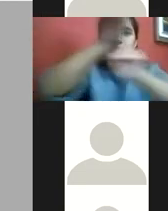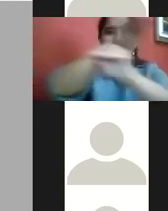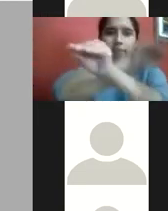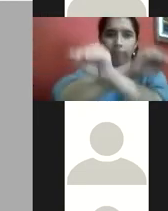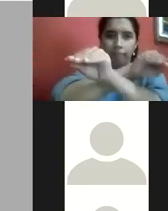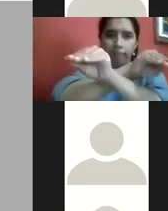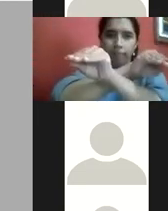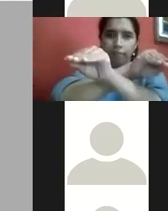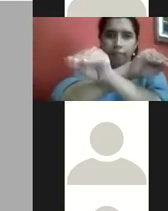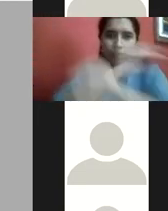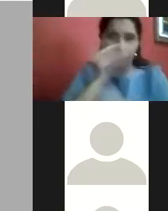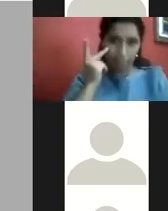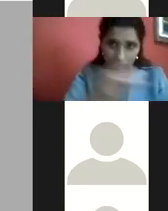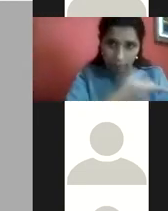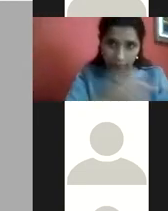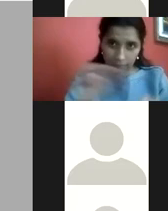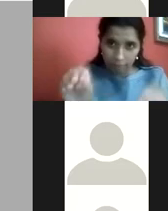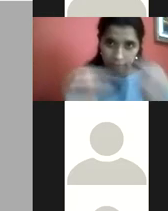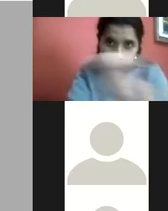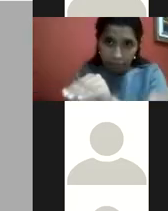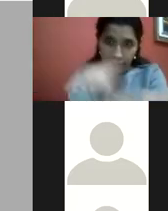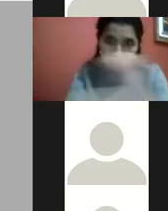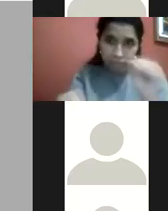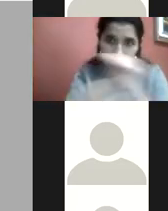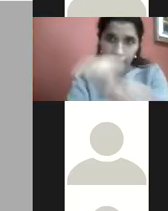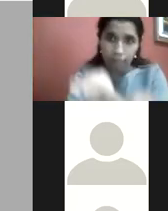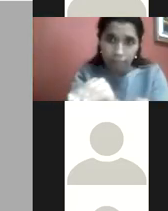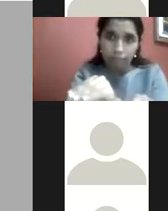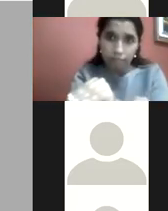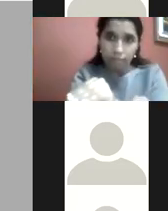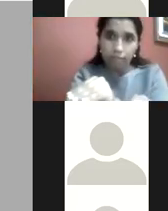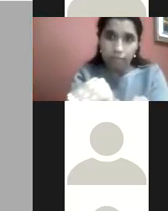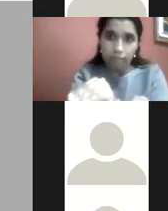Entonces, ahí igual, de nuevo, teniendo cuidado con los signos, este va a pasar aquí con signo negativo.